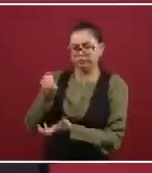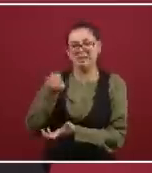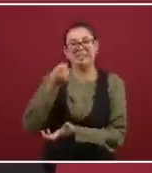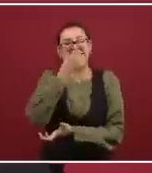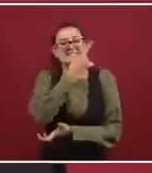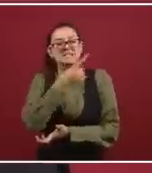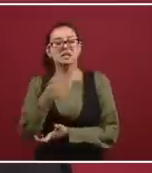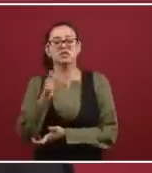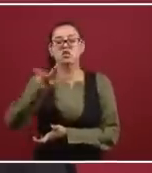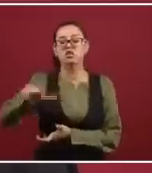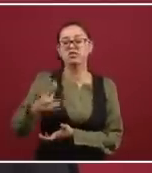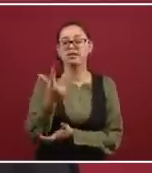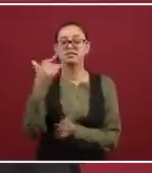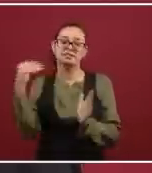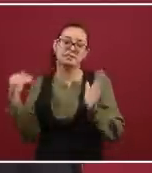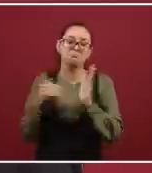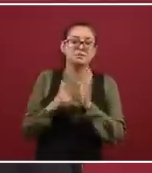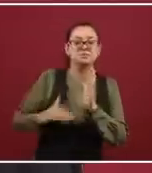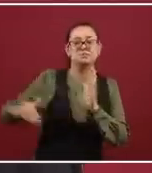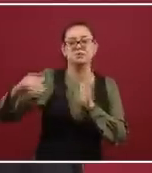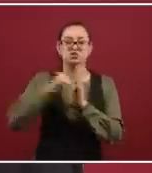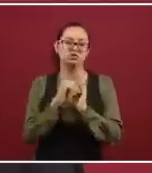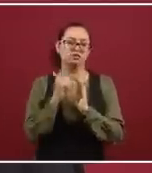113 mil millones de pesos.